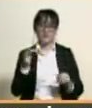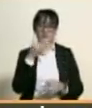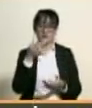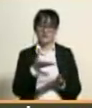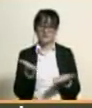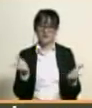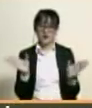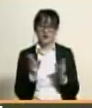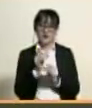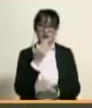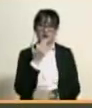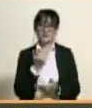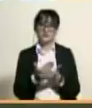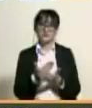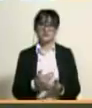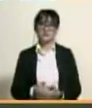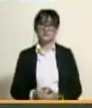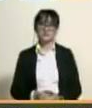muchas gracias por su atención.